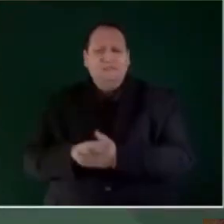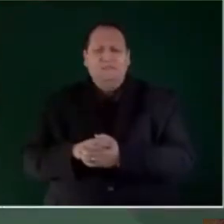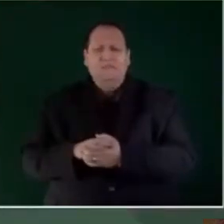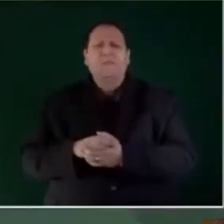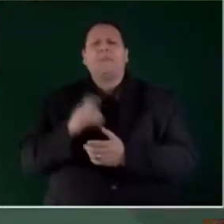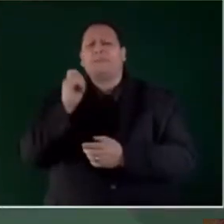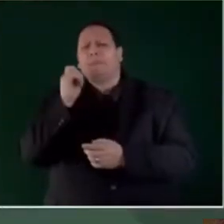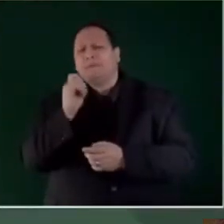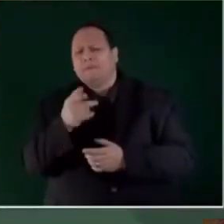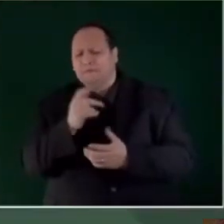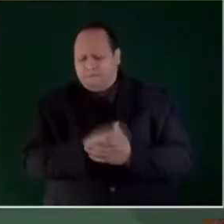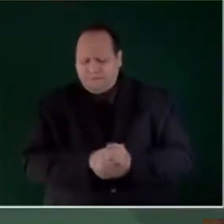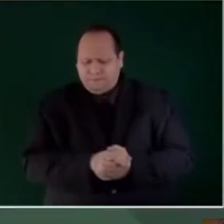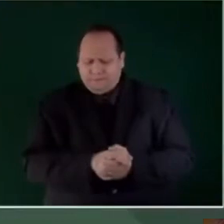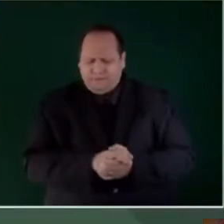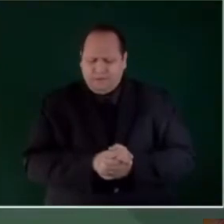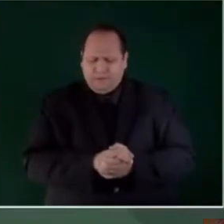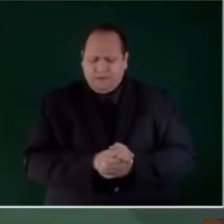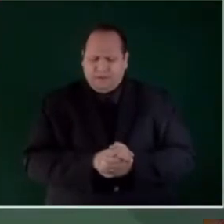el que